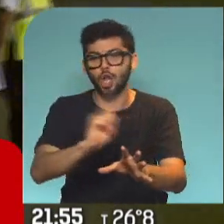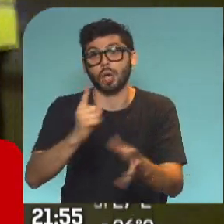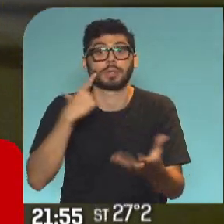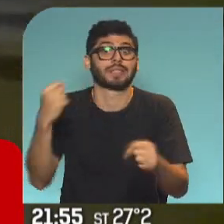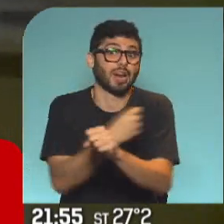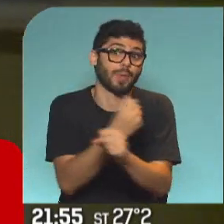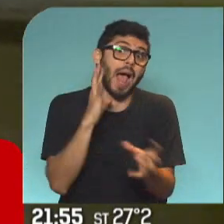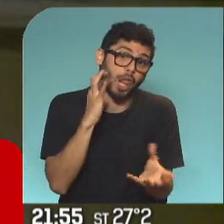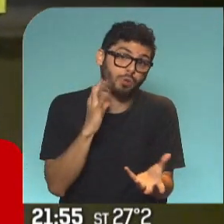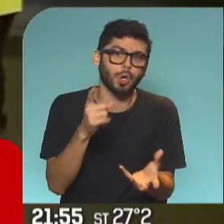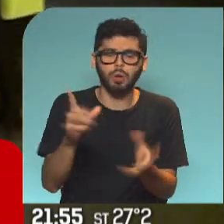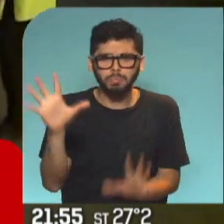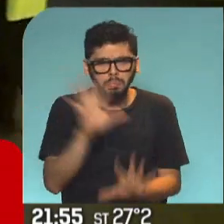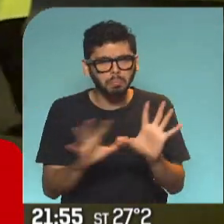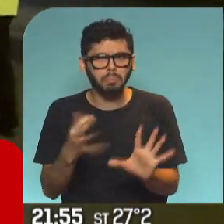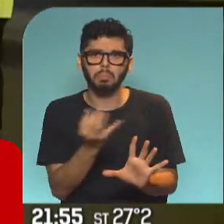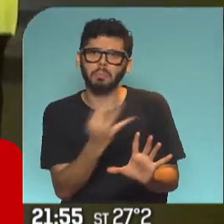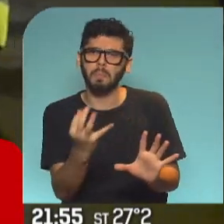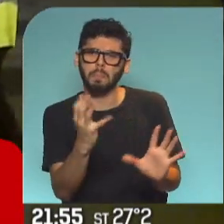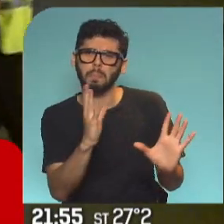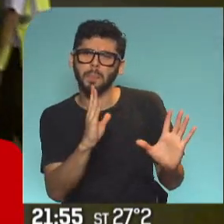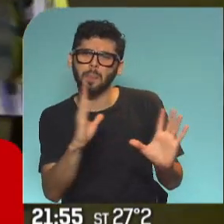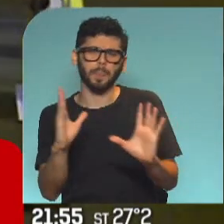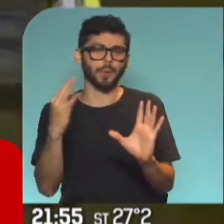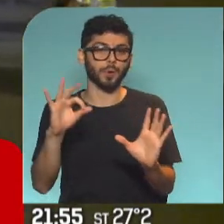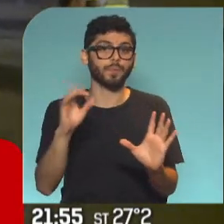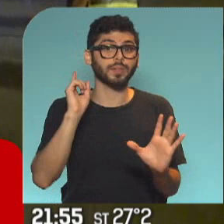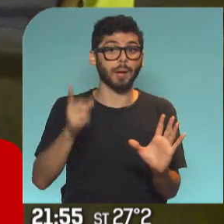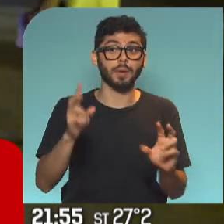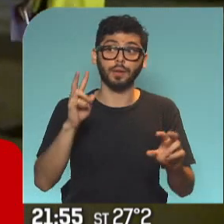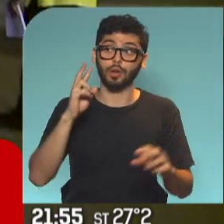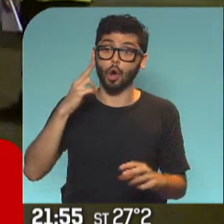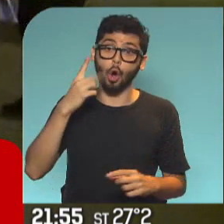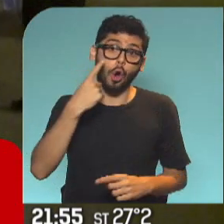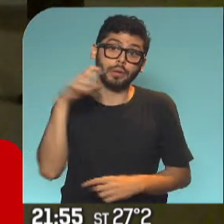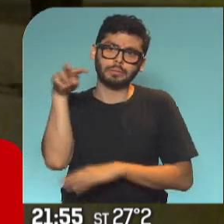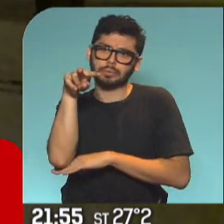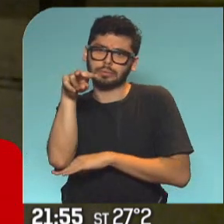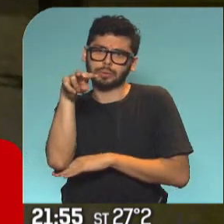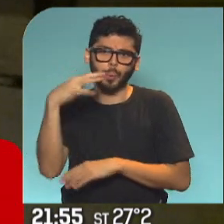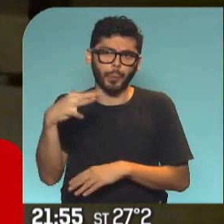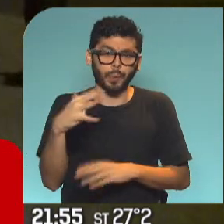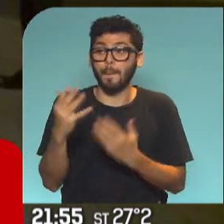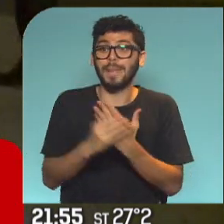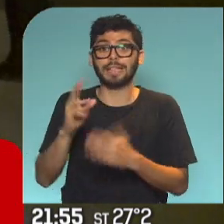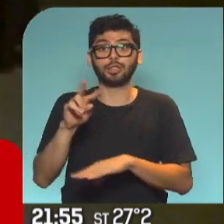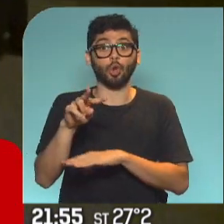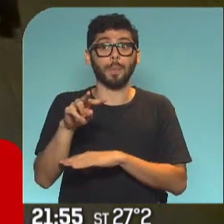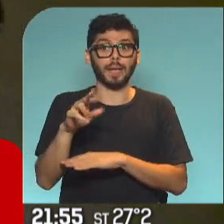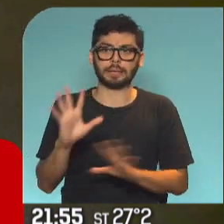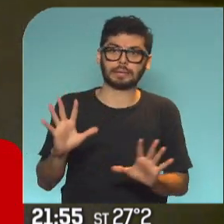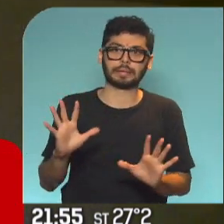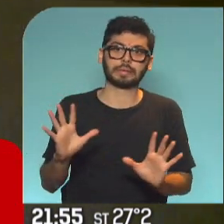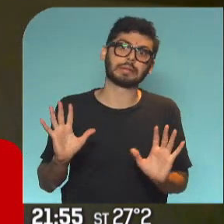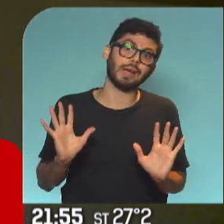romper y todo, ¿no? Hay que mantener el orden. Están supervisados por quiénes. Nada más y nada menos que por los ministros. Pero vamos